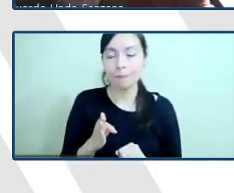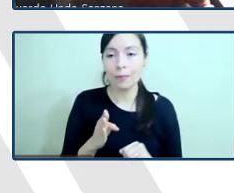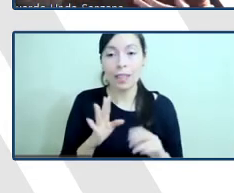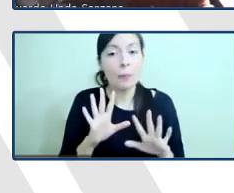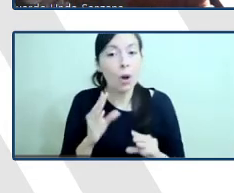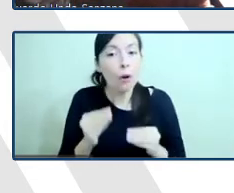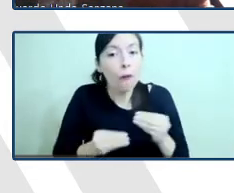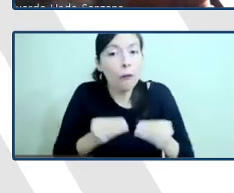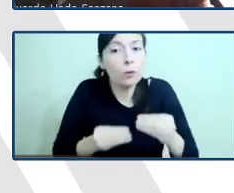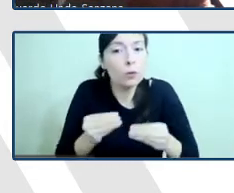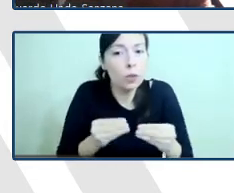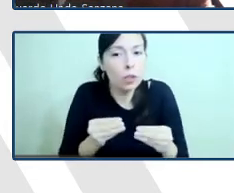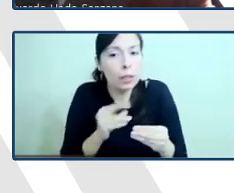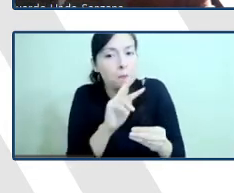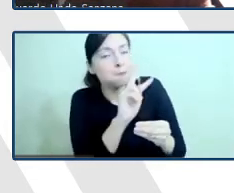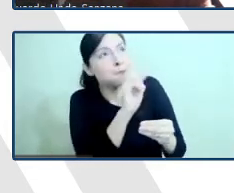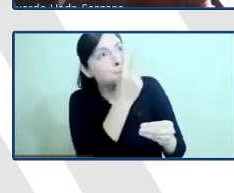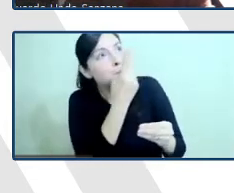como una estrella variable.